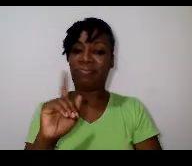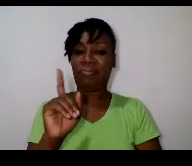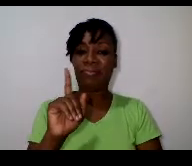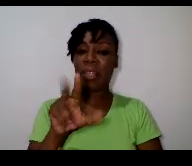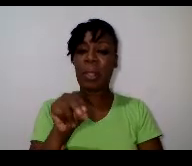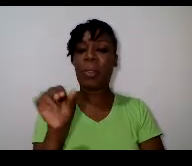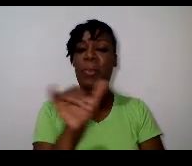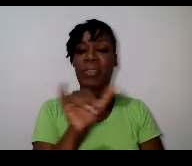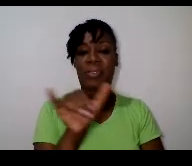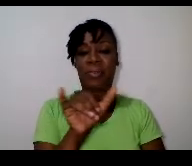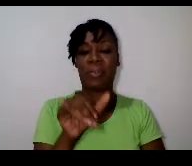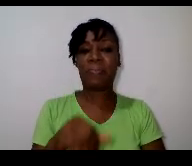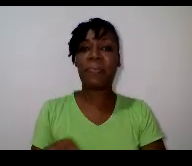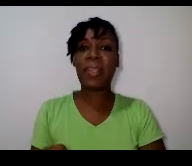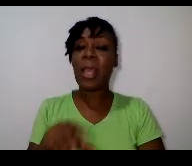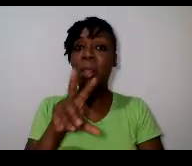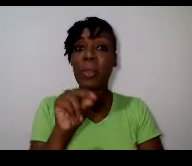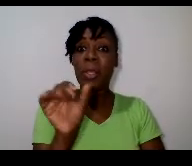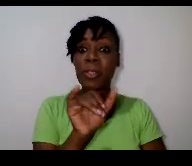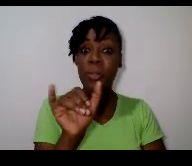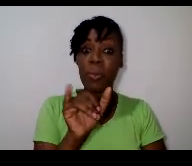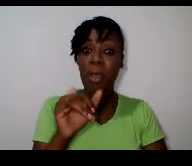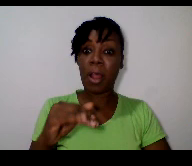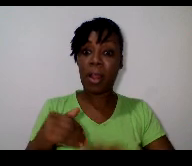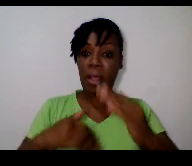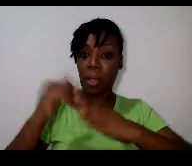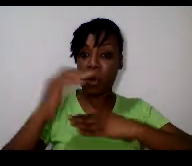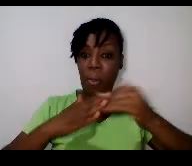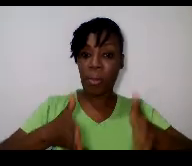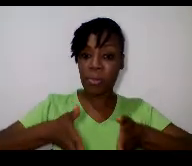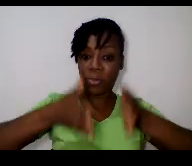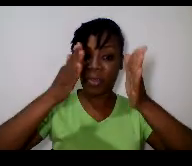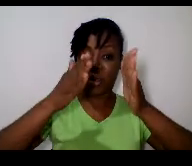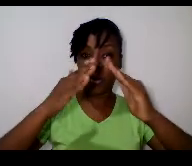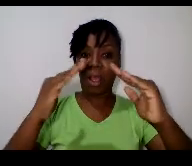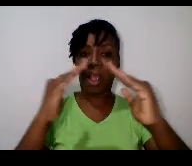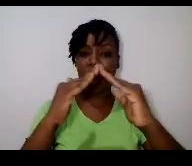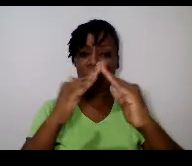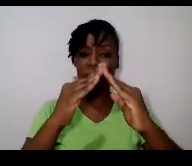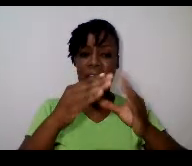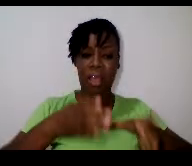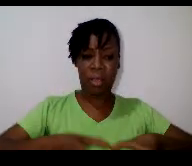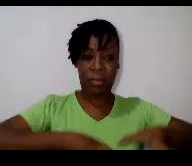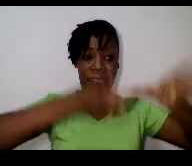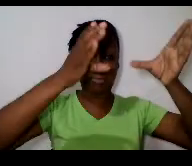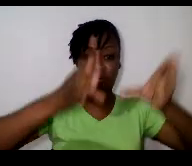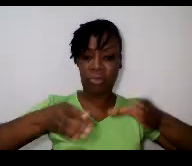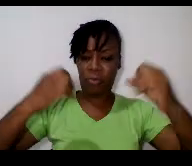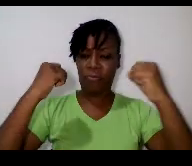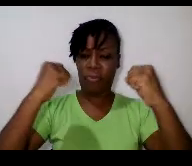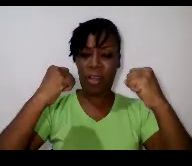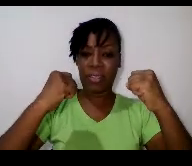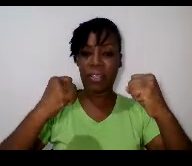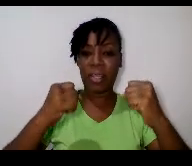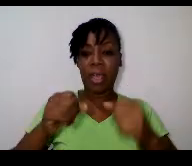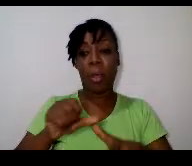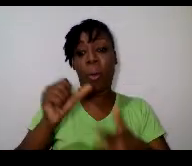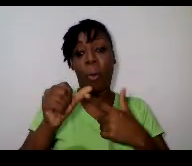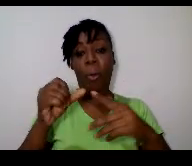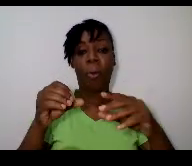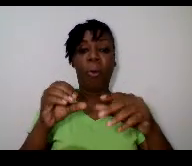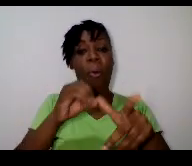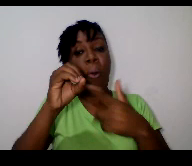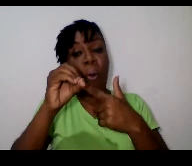mismo construir una casa con columnas fuertes, ¿verdad? Que construirla con columnas débiles. Y